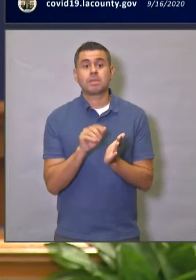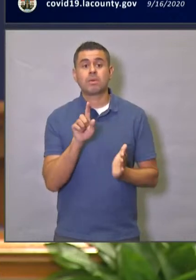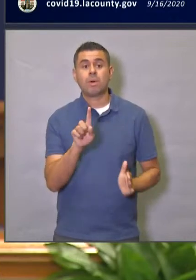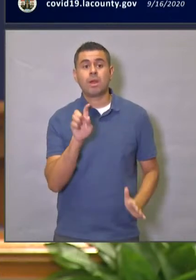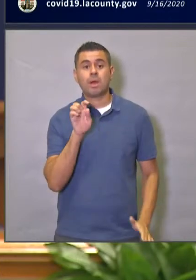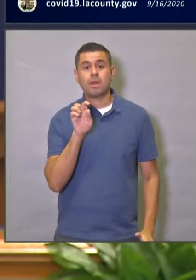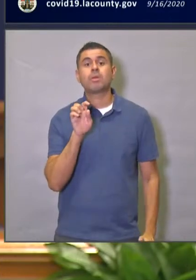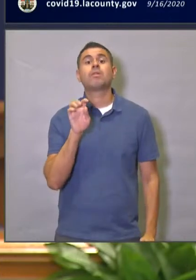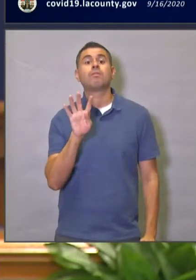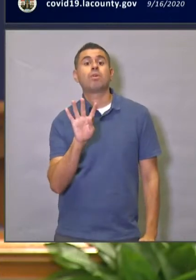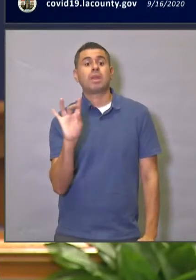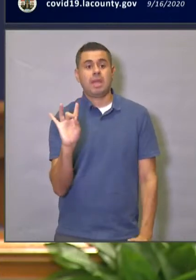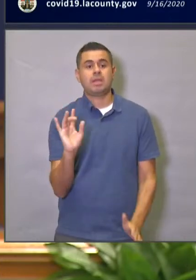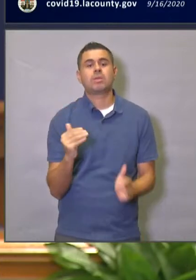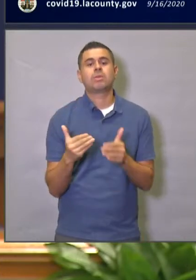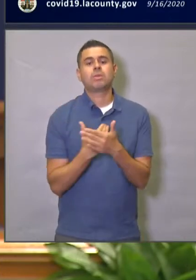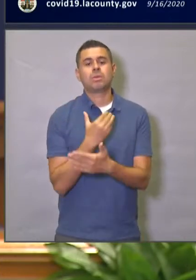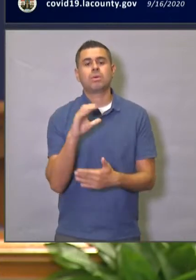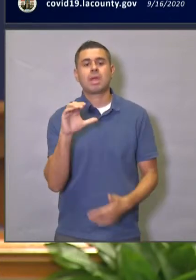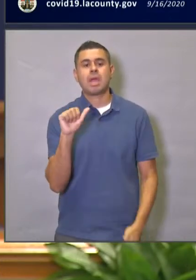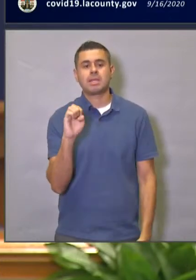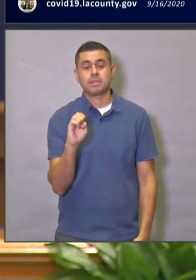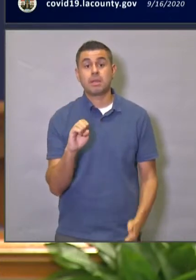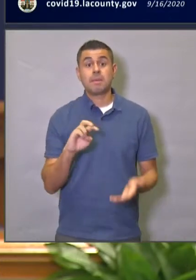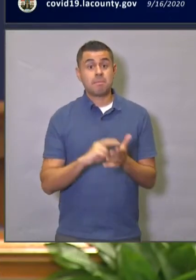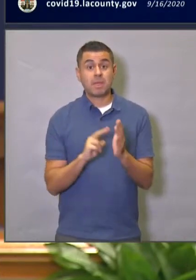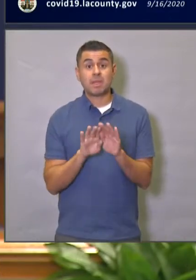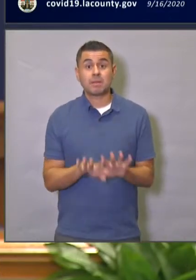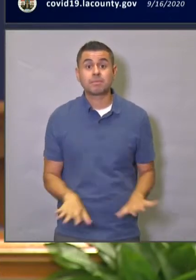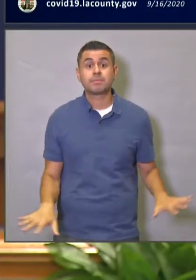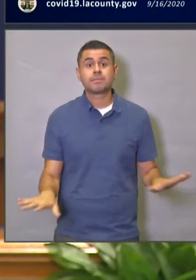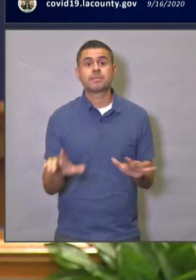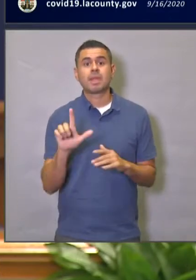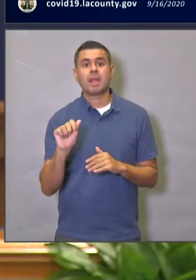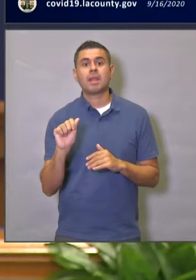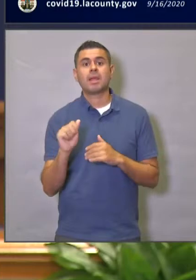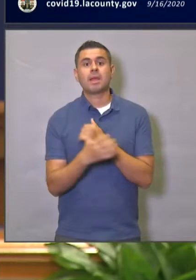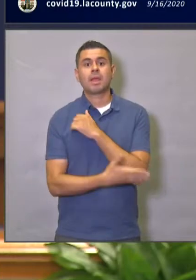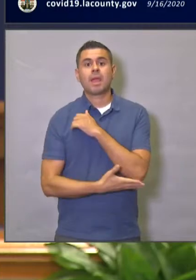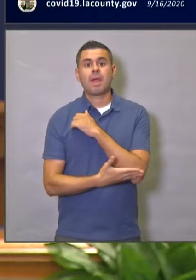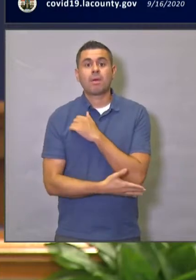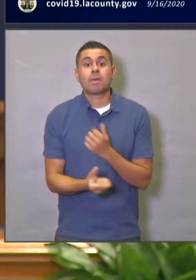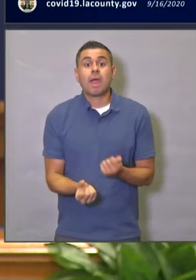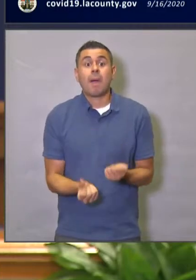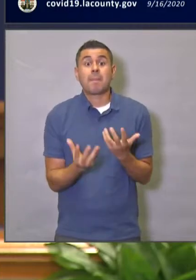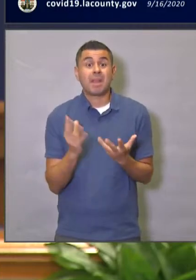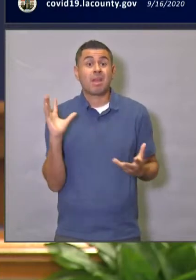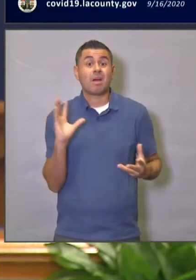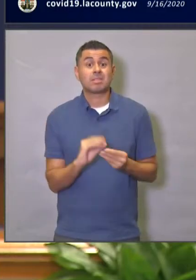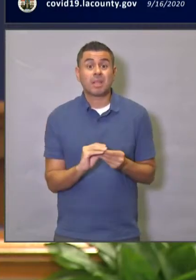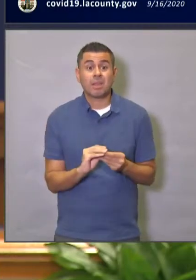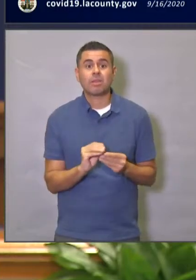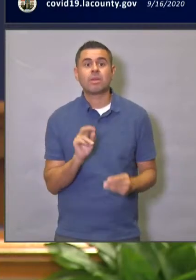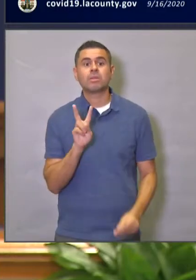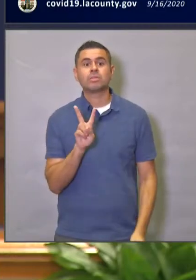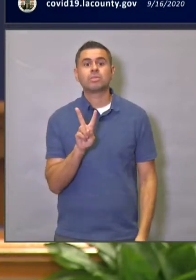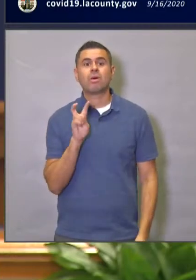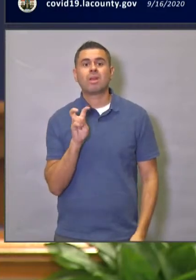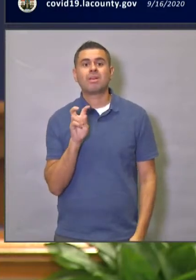1,148 casos nuevos. Esto eleva el número total de casos en el condado de Los Ángeles a